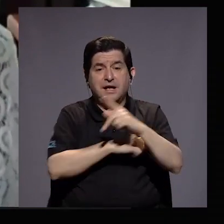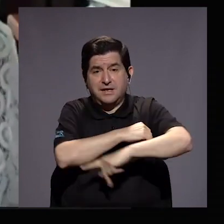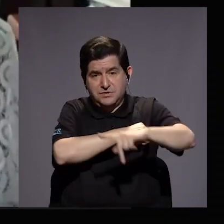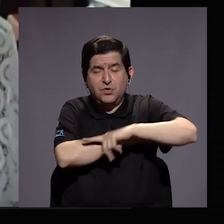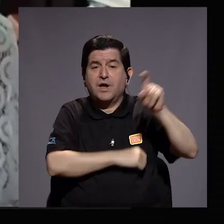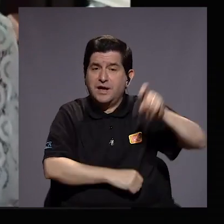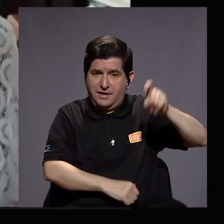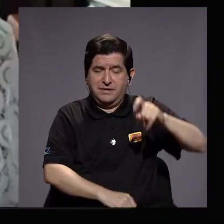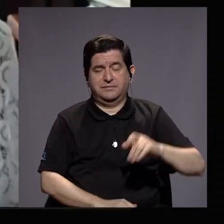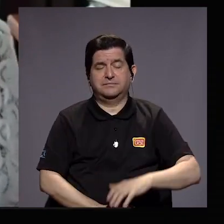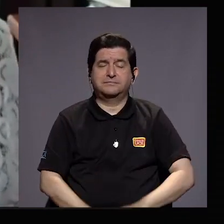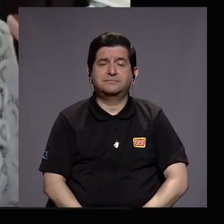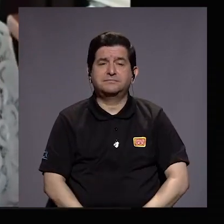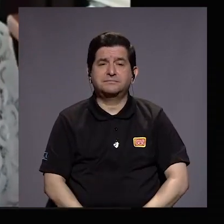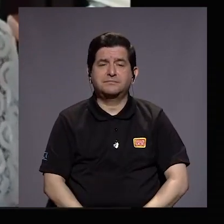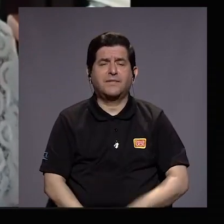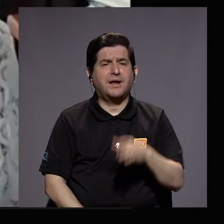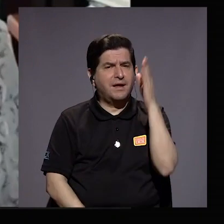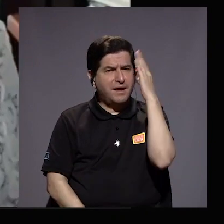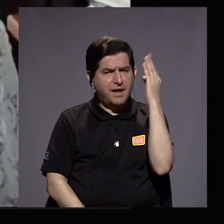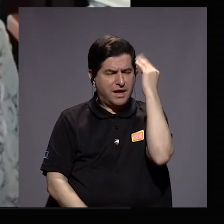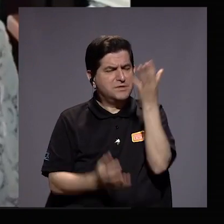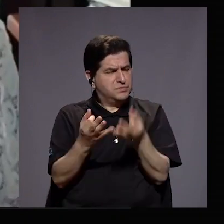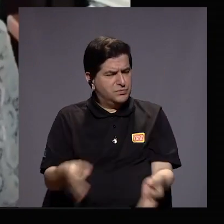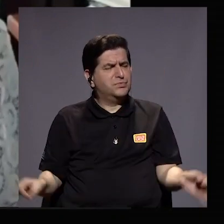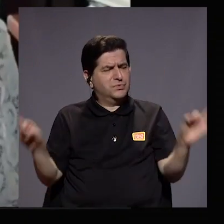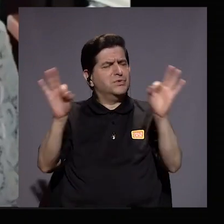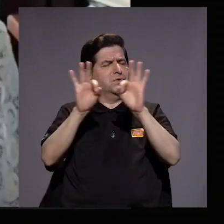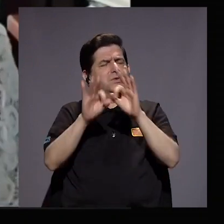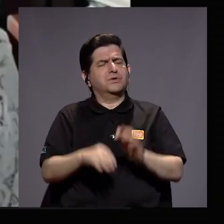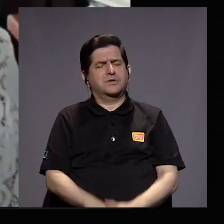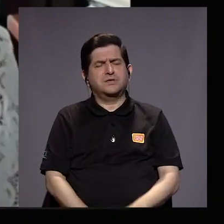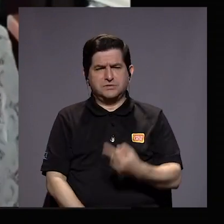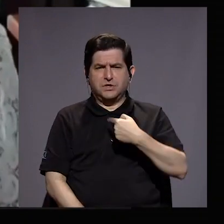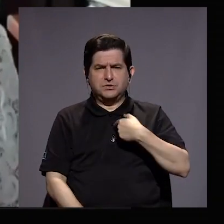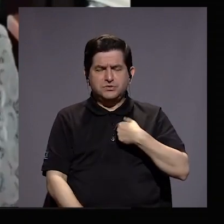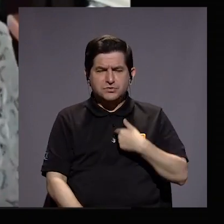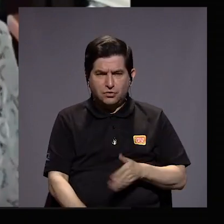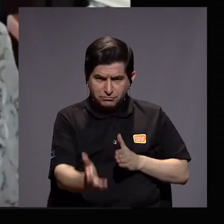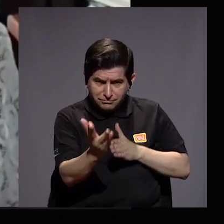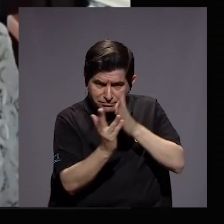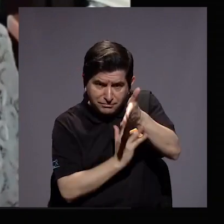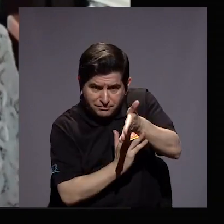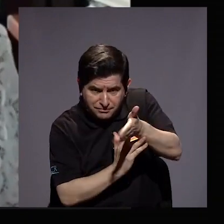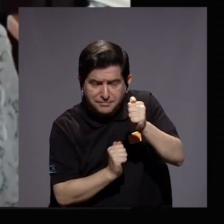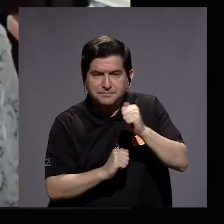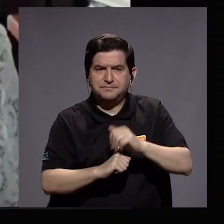país. Fue una experiencia importante ese ingreso